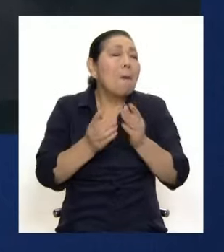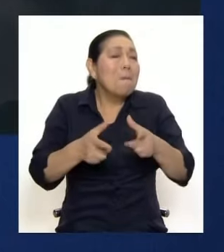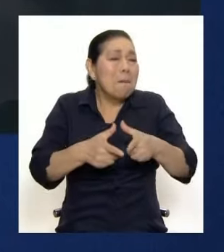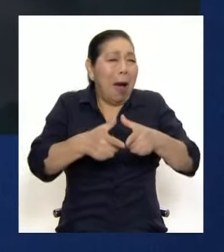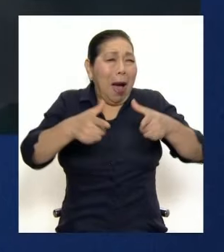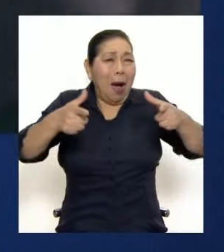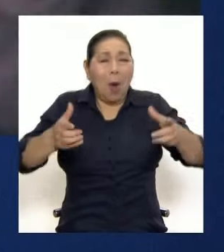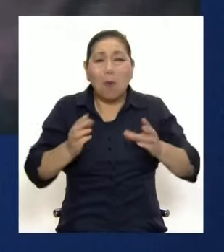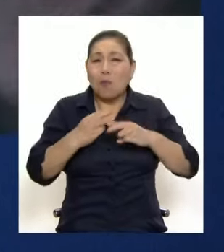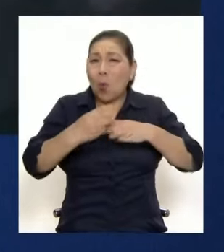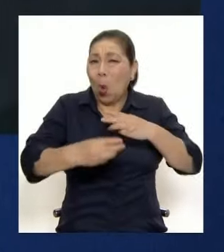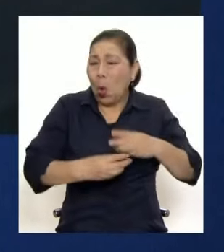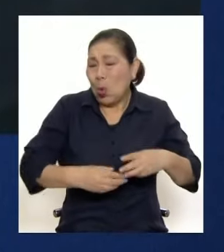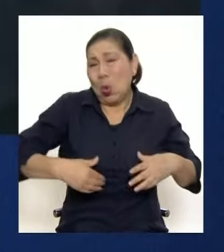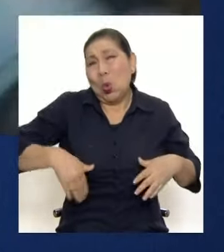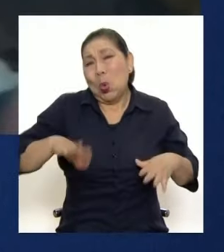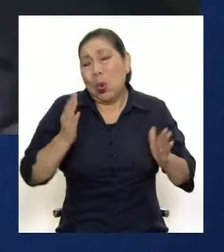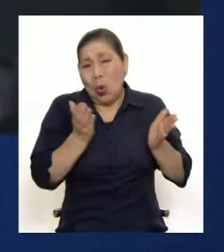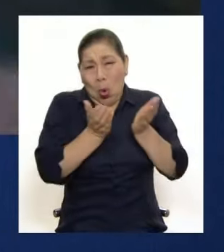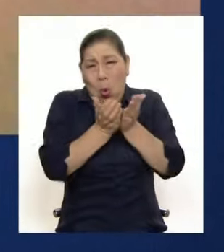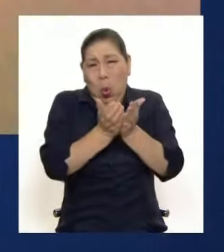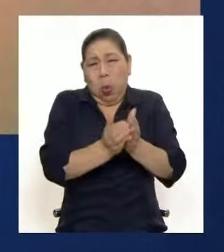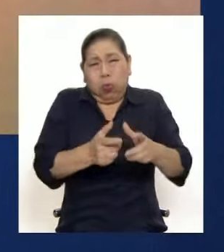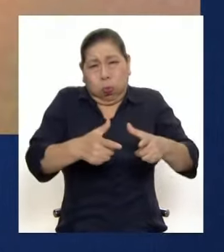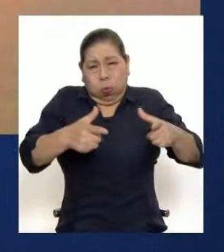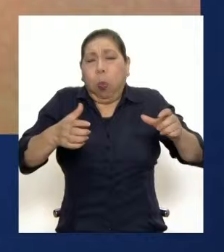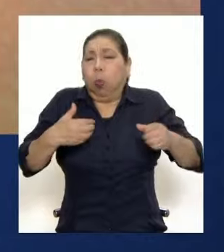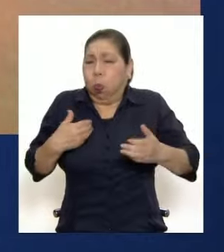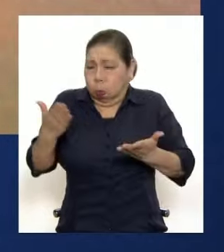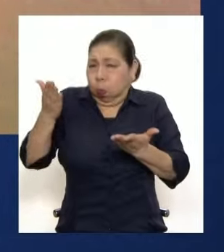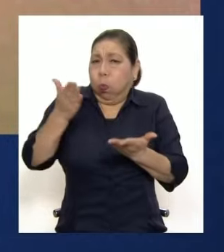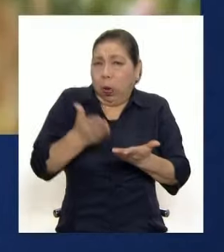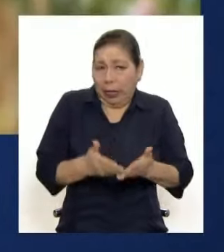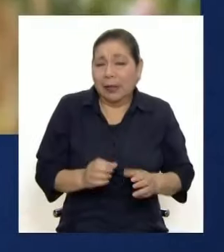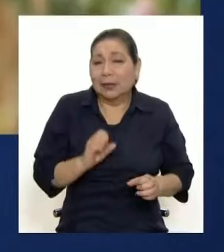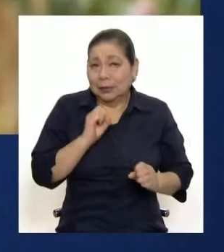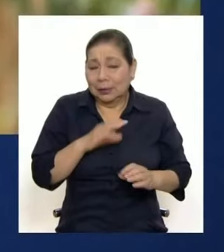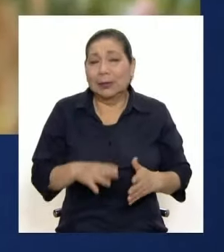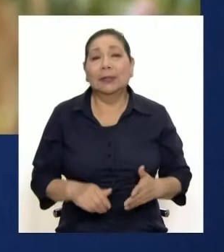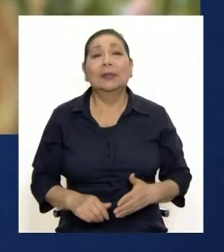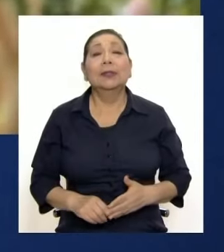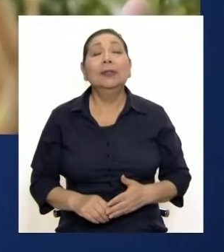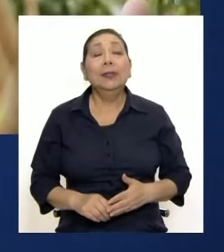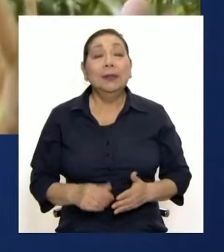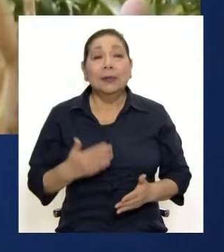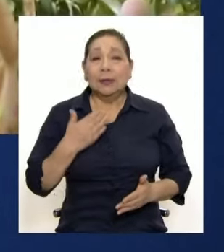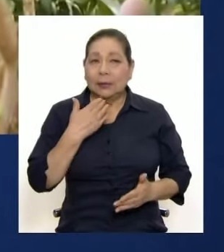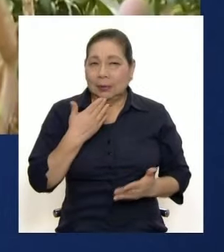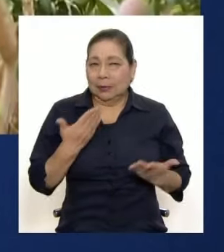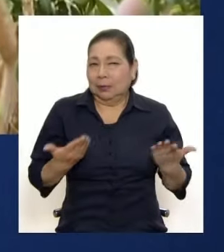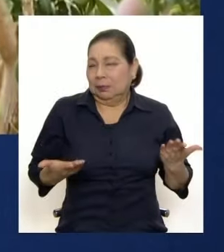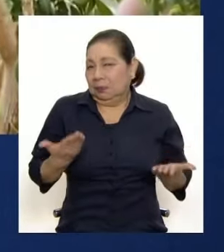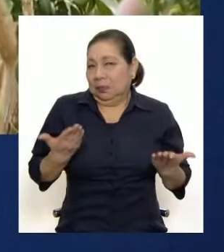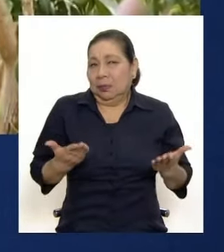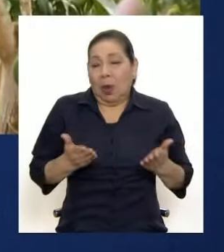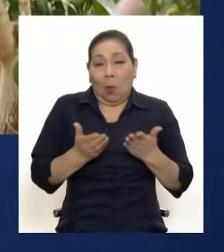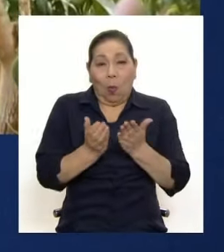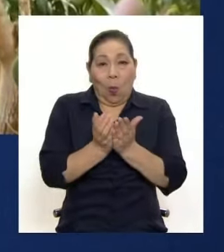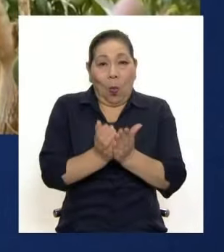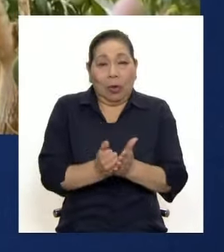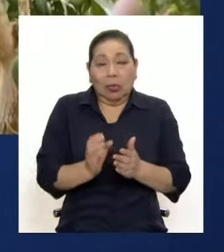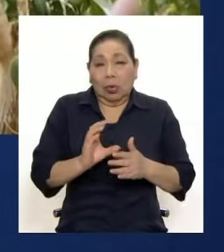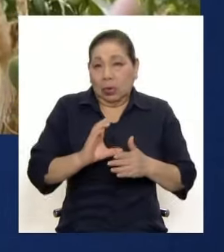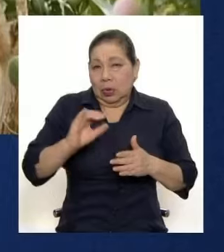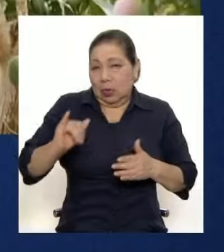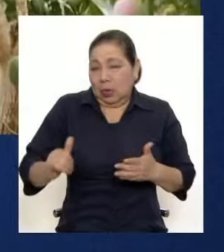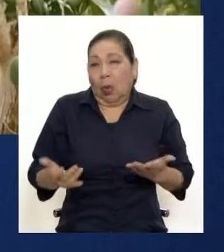grandes del mundo eso es otro tema super importante y lo otro que mencionabas hace un rato es que el puerto chancay tiene